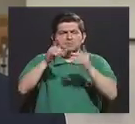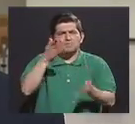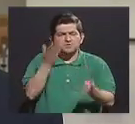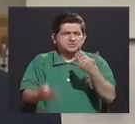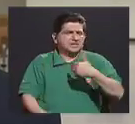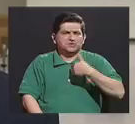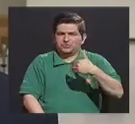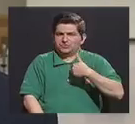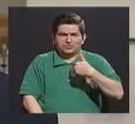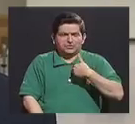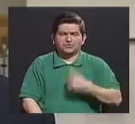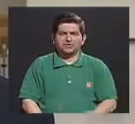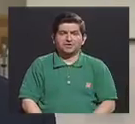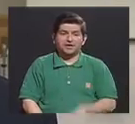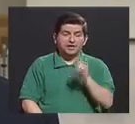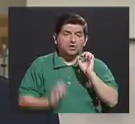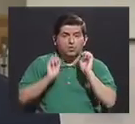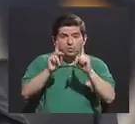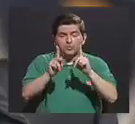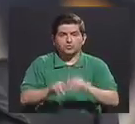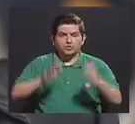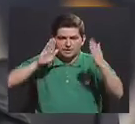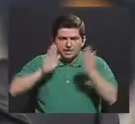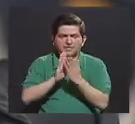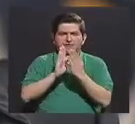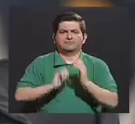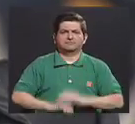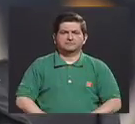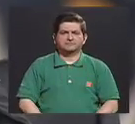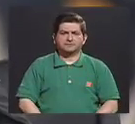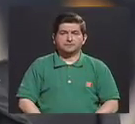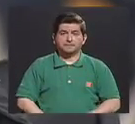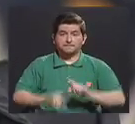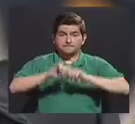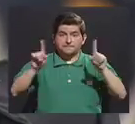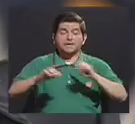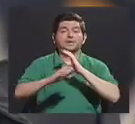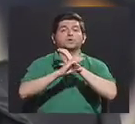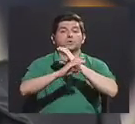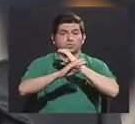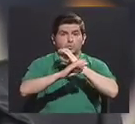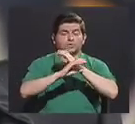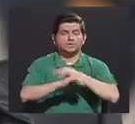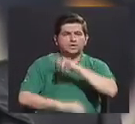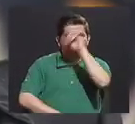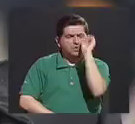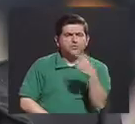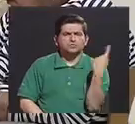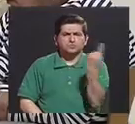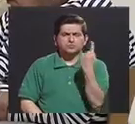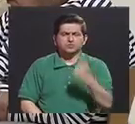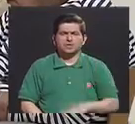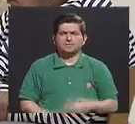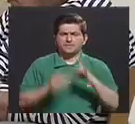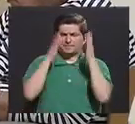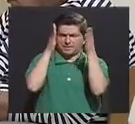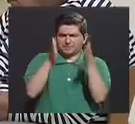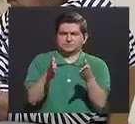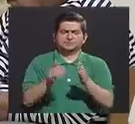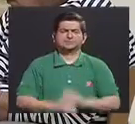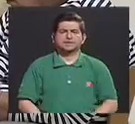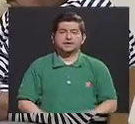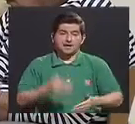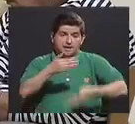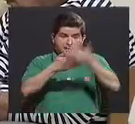tienen los recursos para afrontar esas pérdidas sin embargo se debe ser cuidadoso y consultar siempre a un especialista